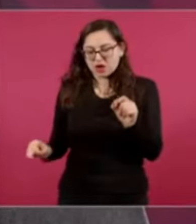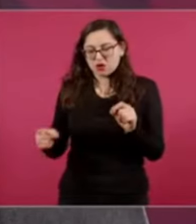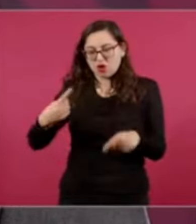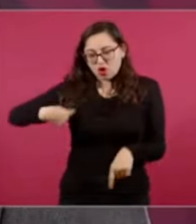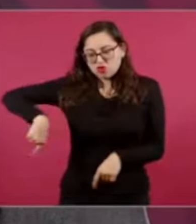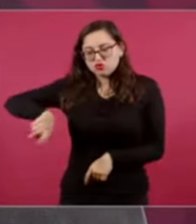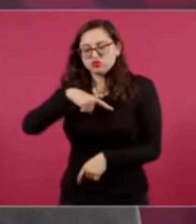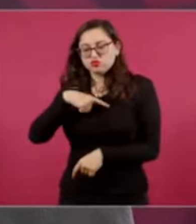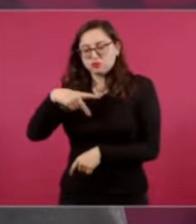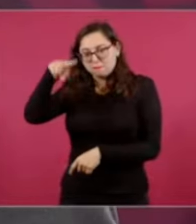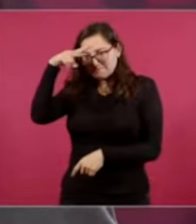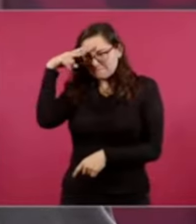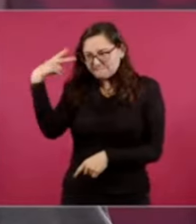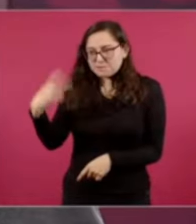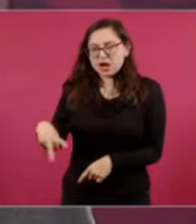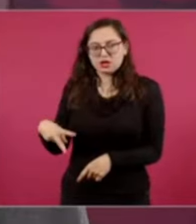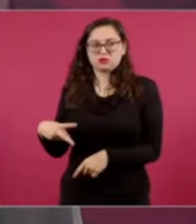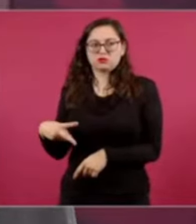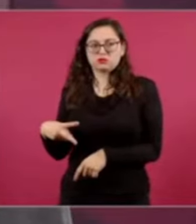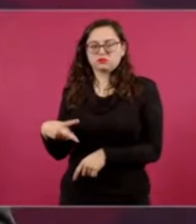resolver, dirimir